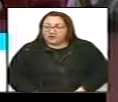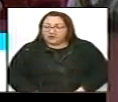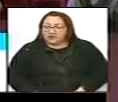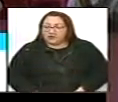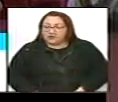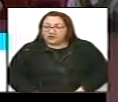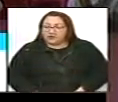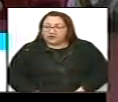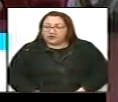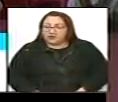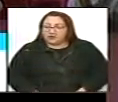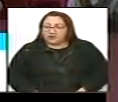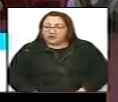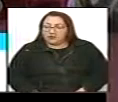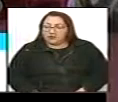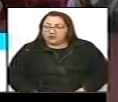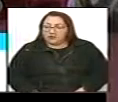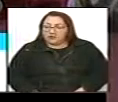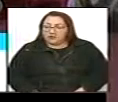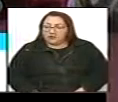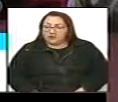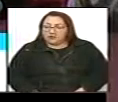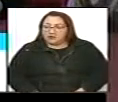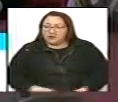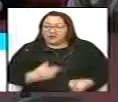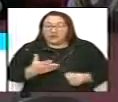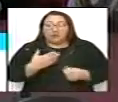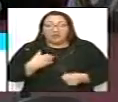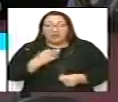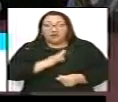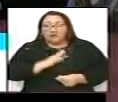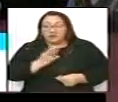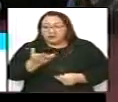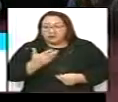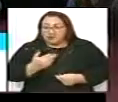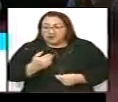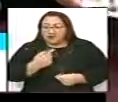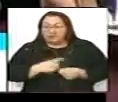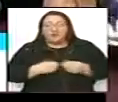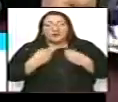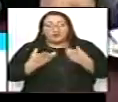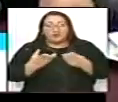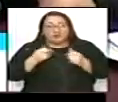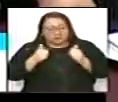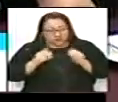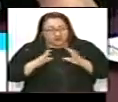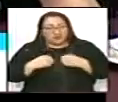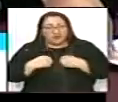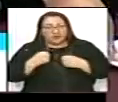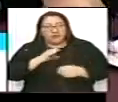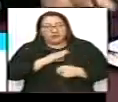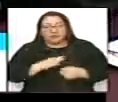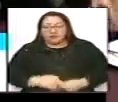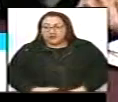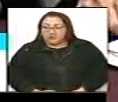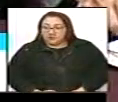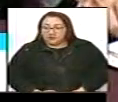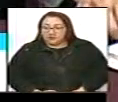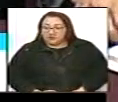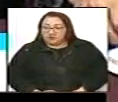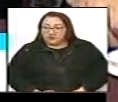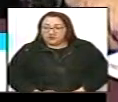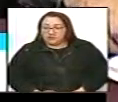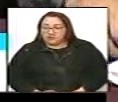de la Nación con esta denuncia 322? Nos pide que se le dé luz verde como fiscal de la Nación para